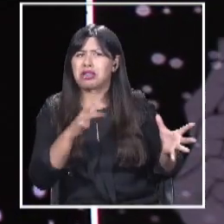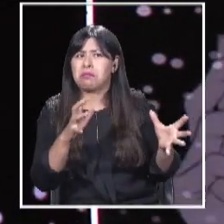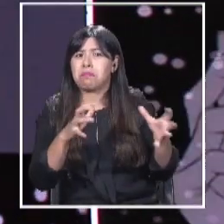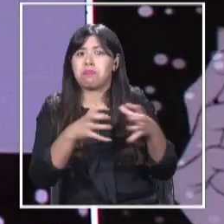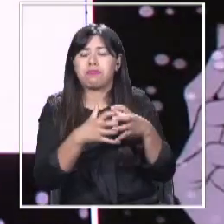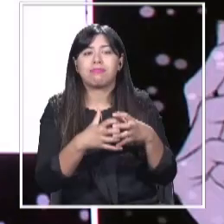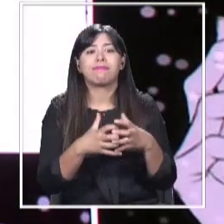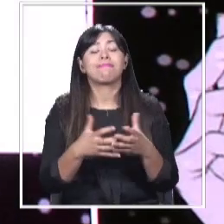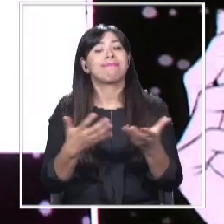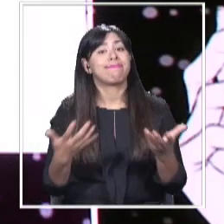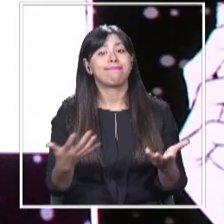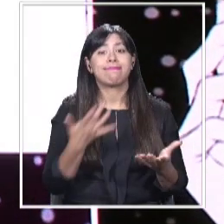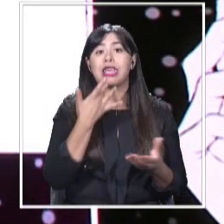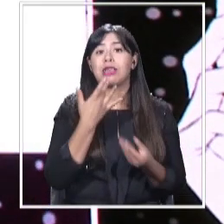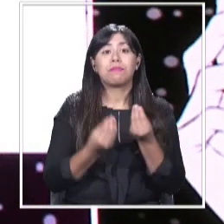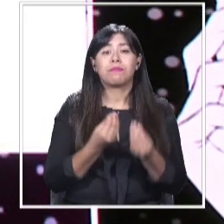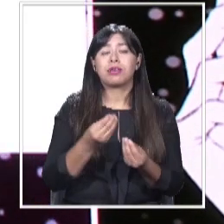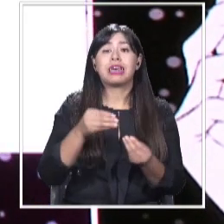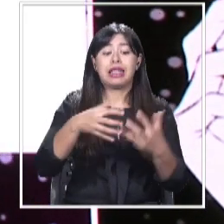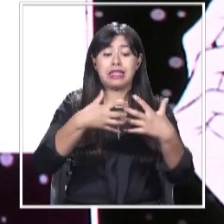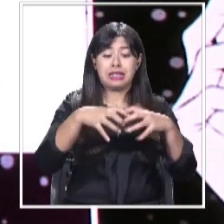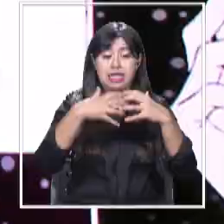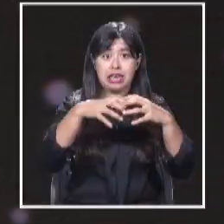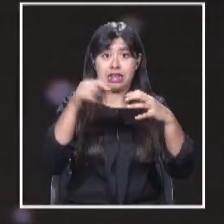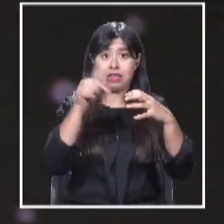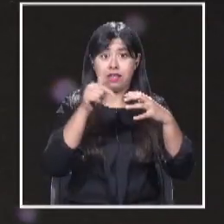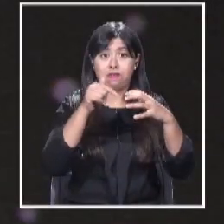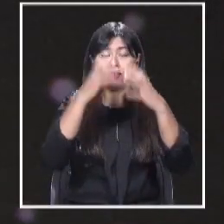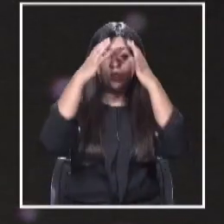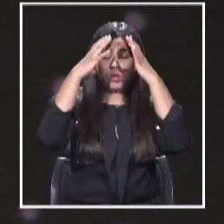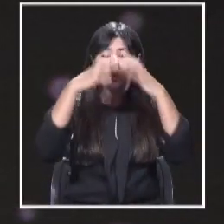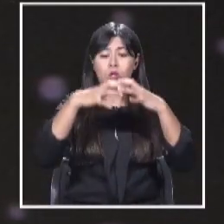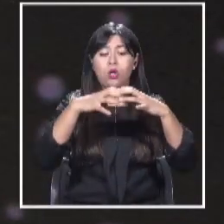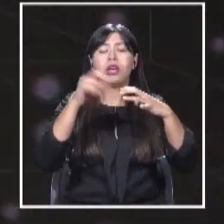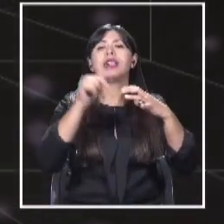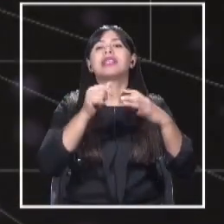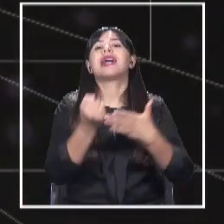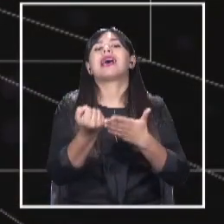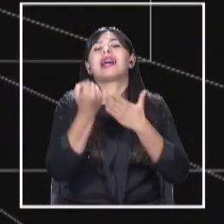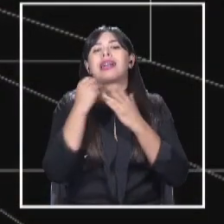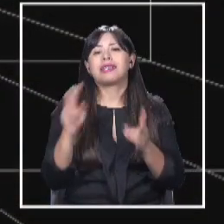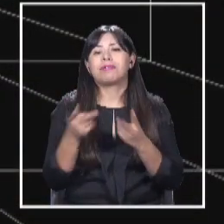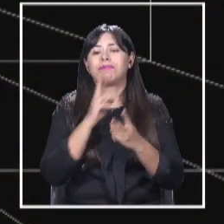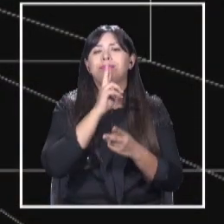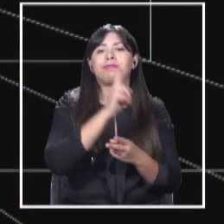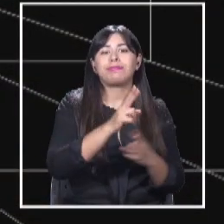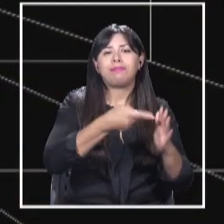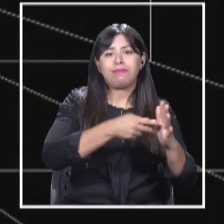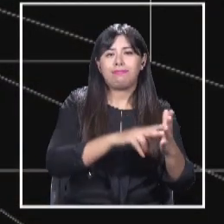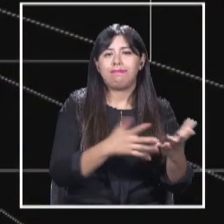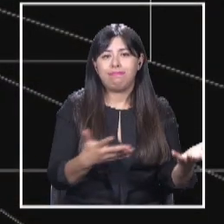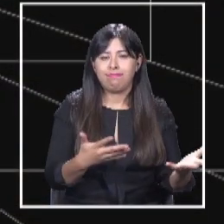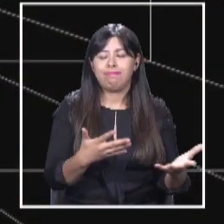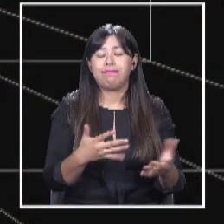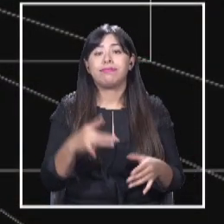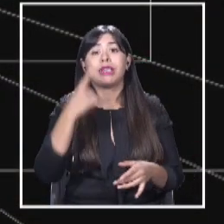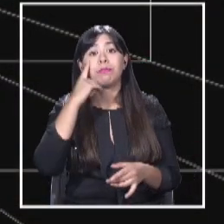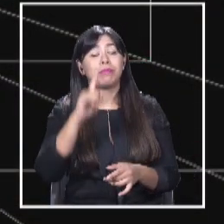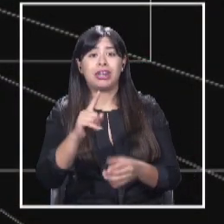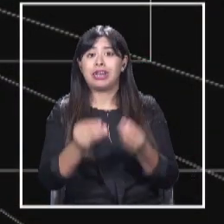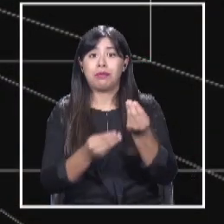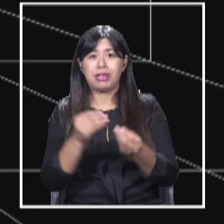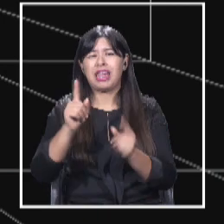la resolución de problemas. Pero existen también teorías, como la hipótesis del cerebro social de Robin Dunbar, que dice que la